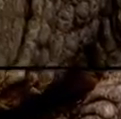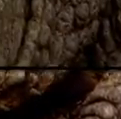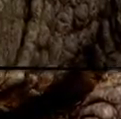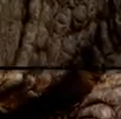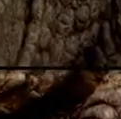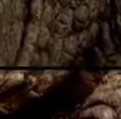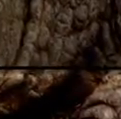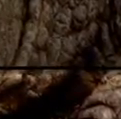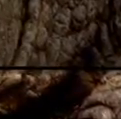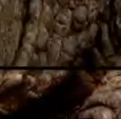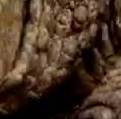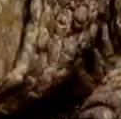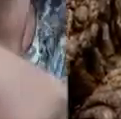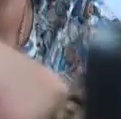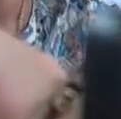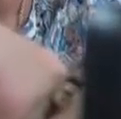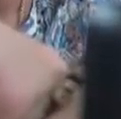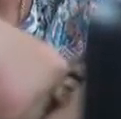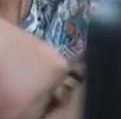Una Mirada.